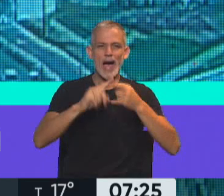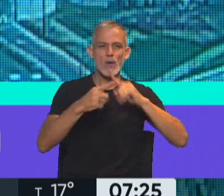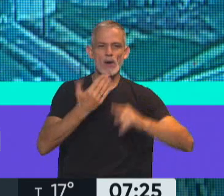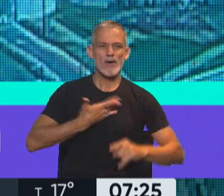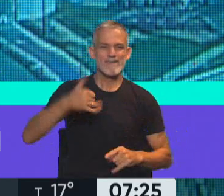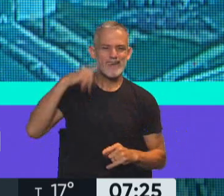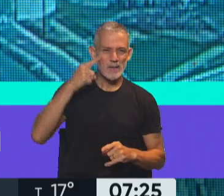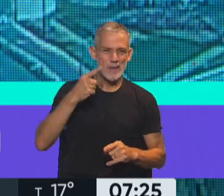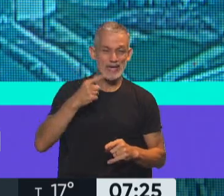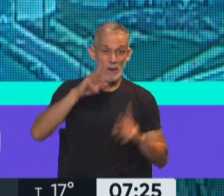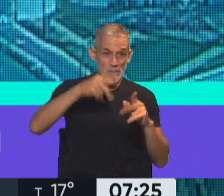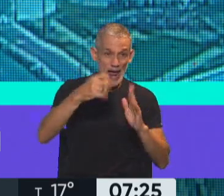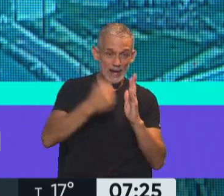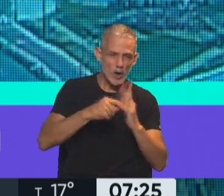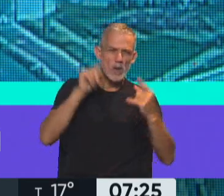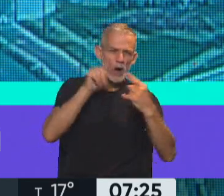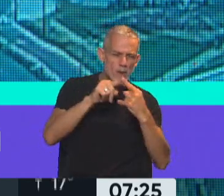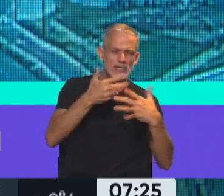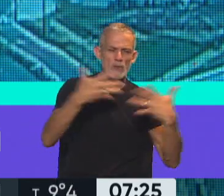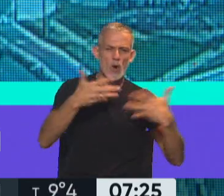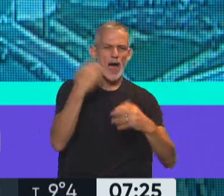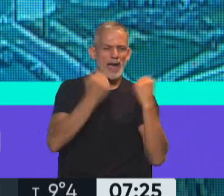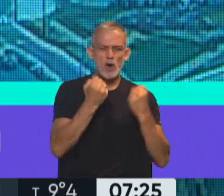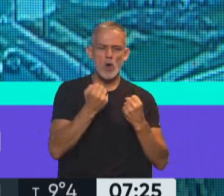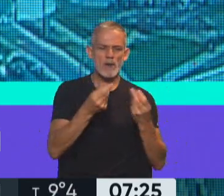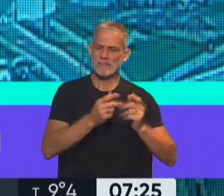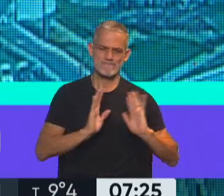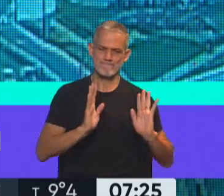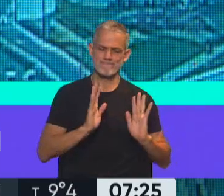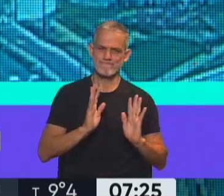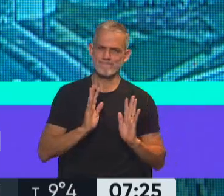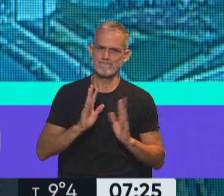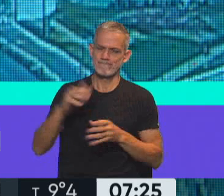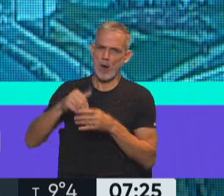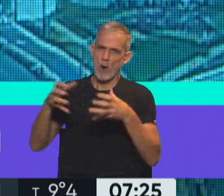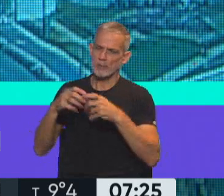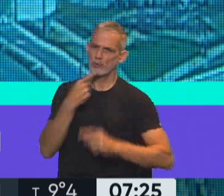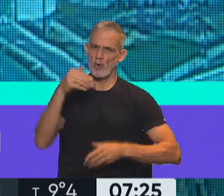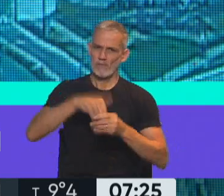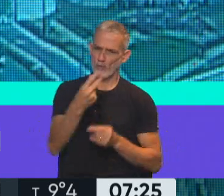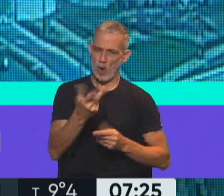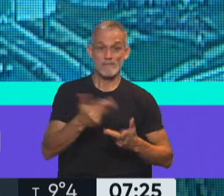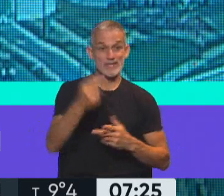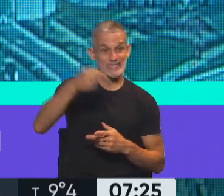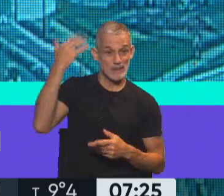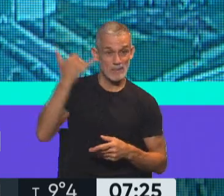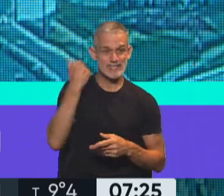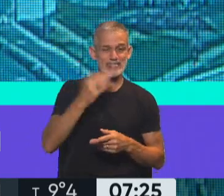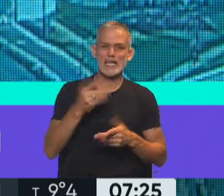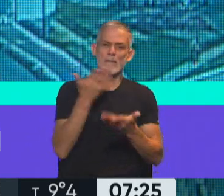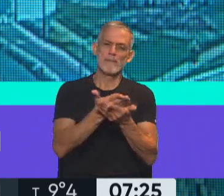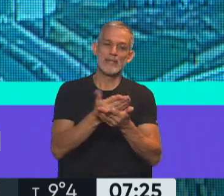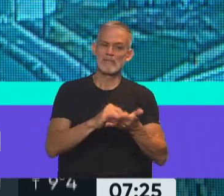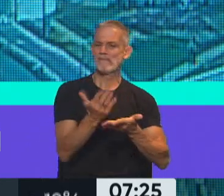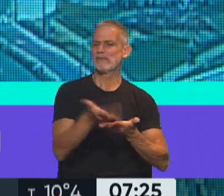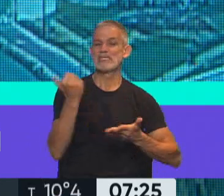el fondo monetario internacional- las metas macroeconómicas y las metas financieras y en aquel momento ya la semana pasada se decía que estaban pidiendo que